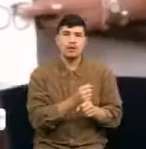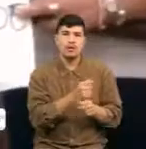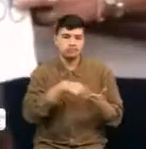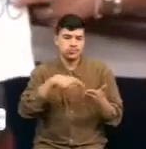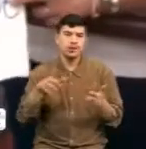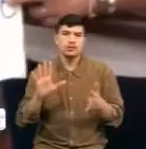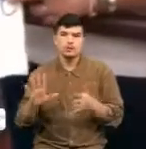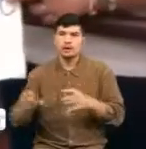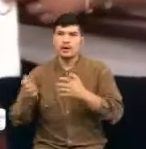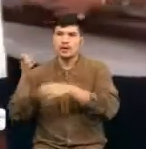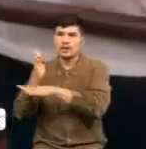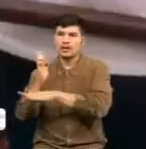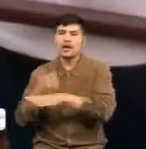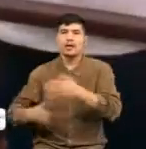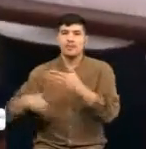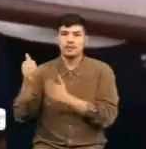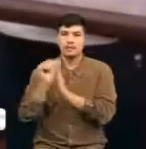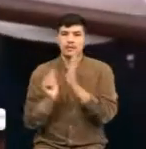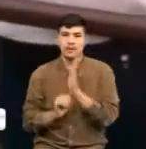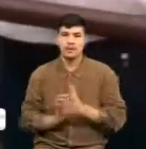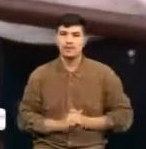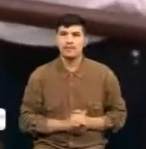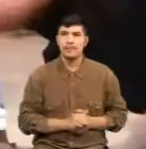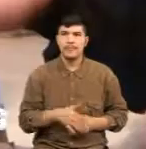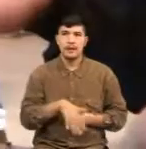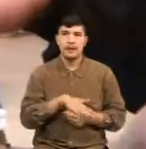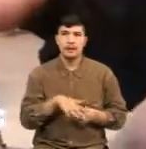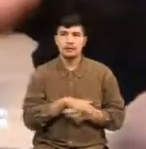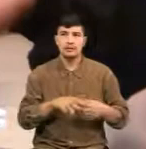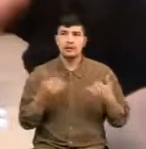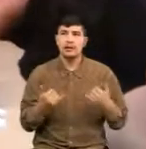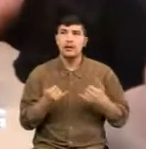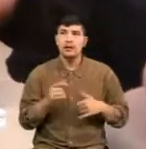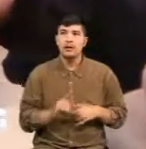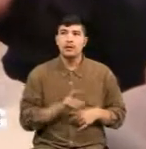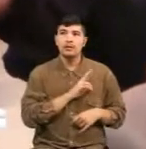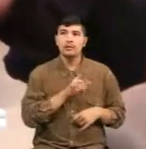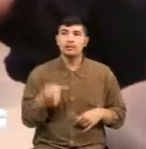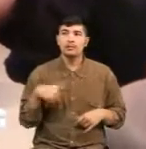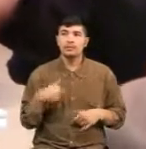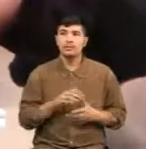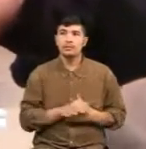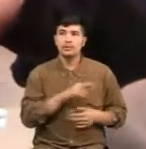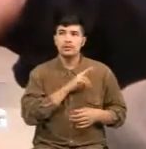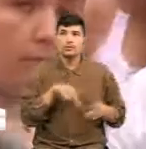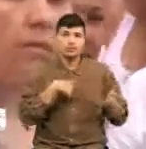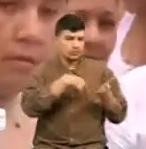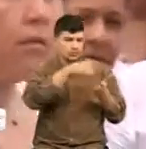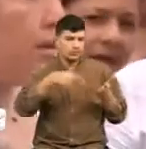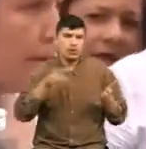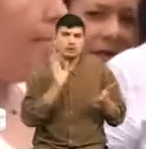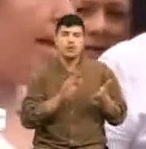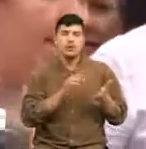la entidad desde que empezaron los programas. La situación actual es que nosotras tenemos, primero que todo, un contrato firmado